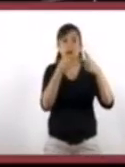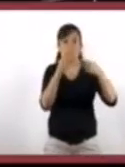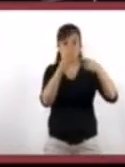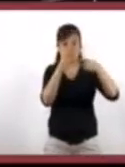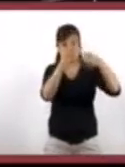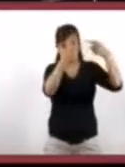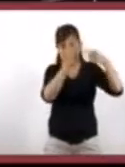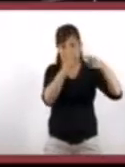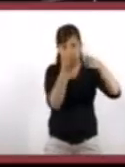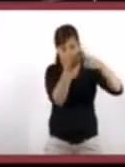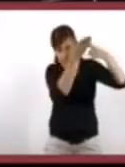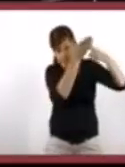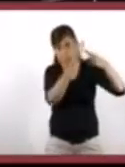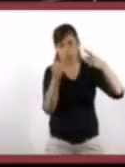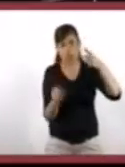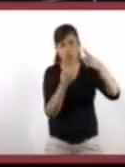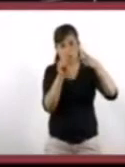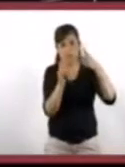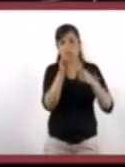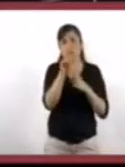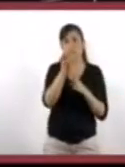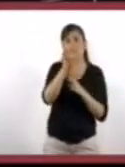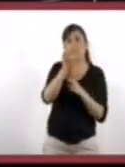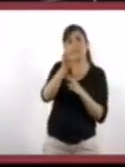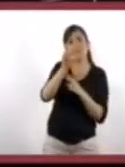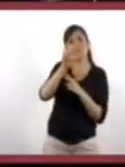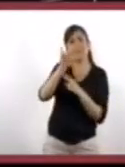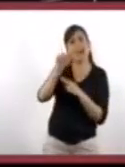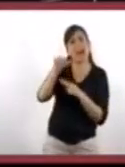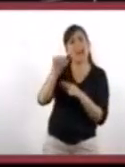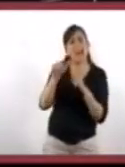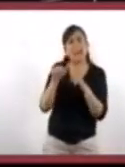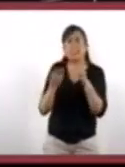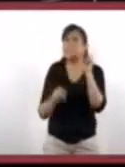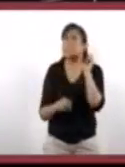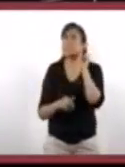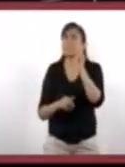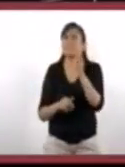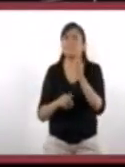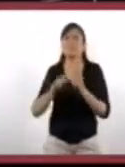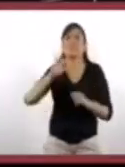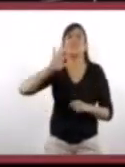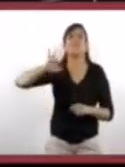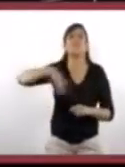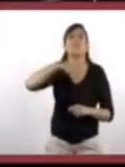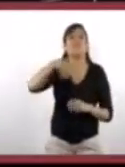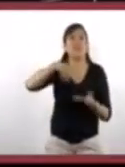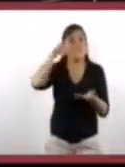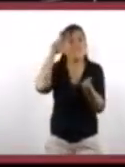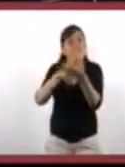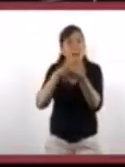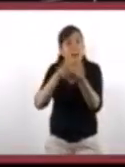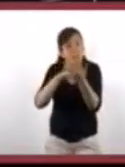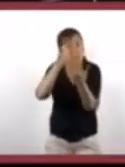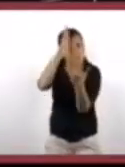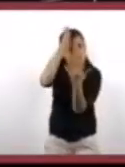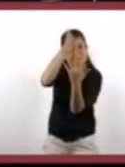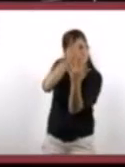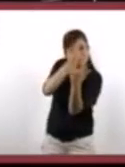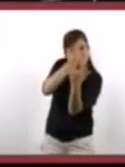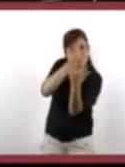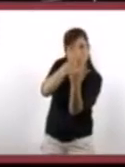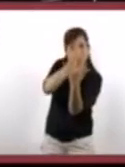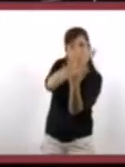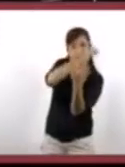Voy a utilizar el rosa. La mediana. Y la mediana es literalmente buscar el valor de en medio. Si ordenamos